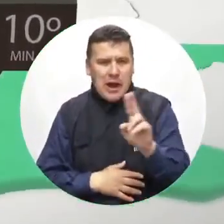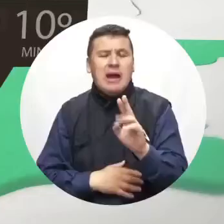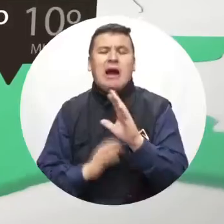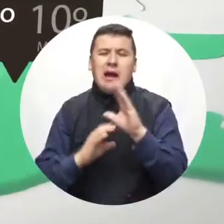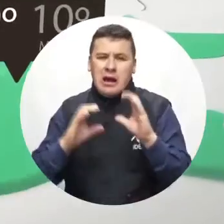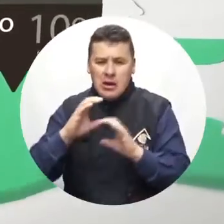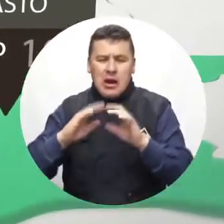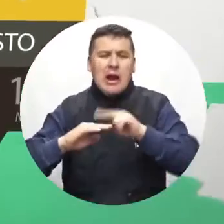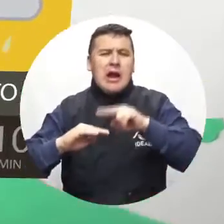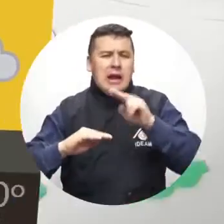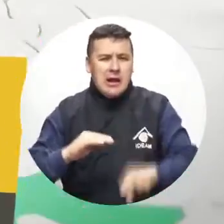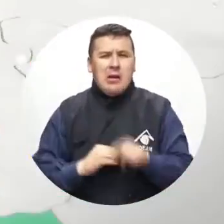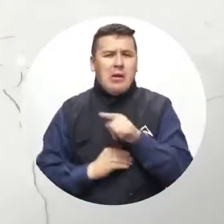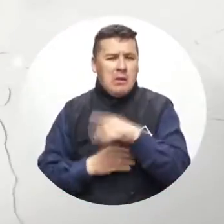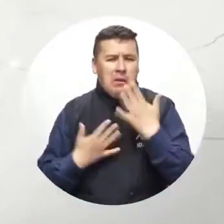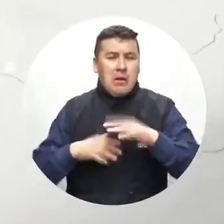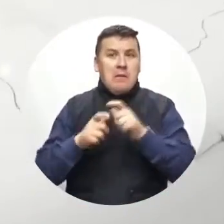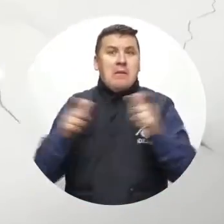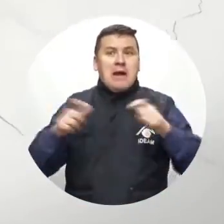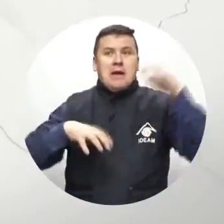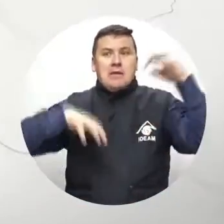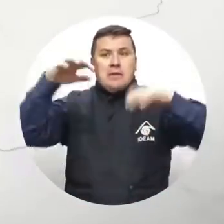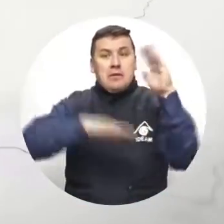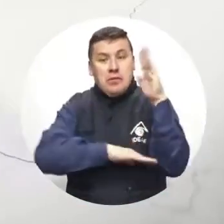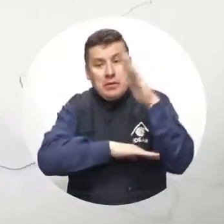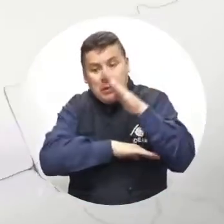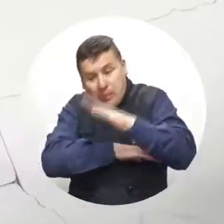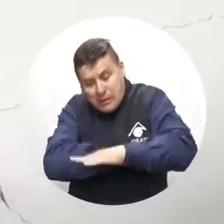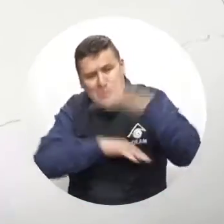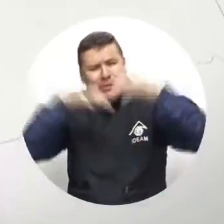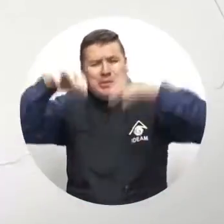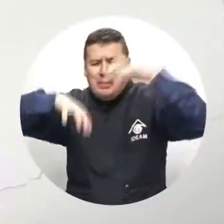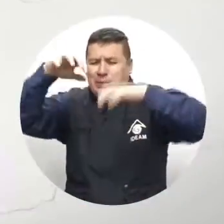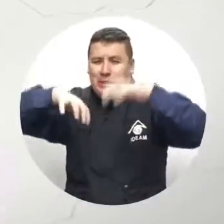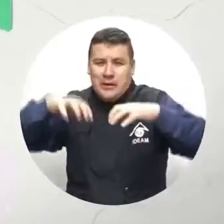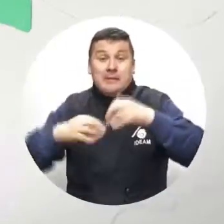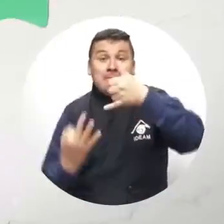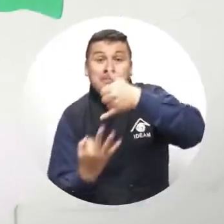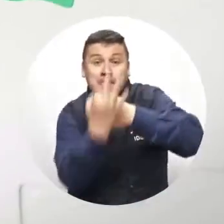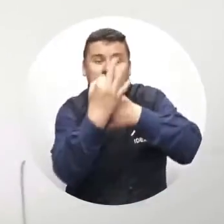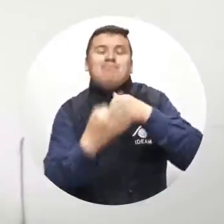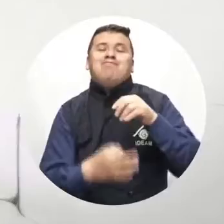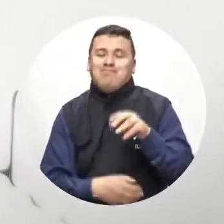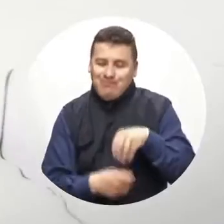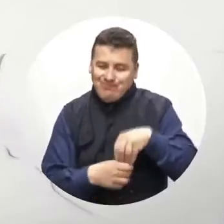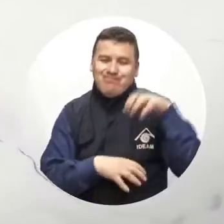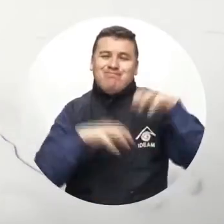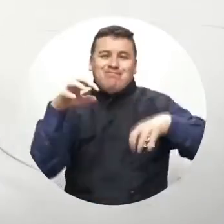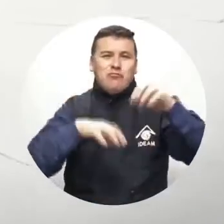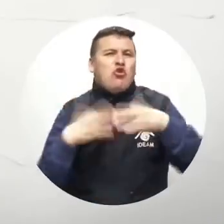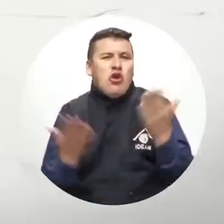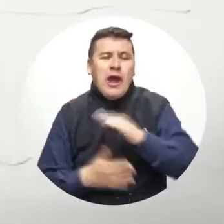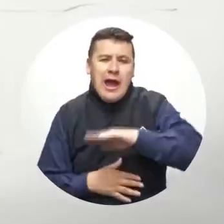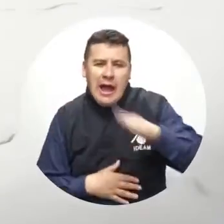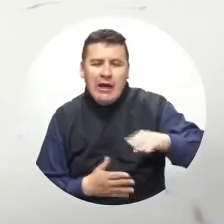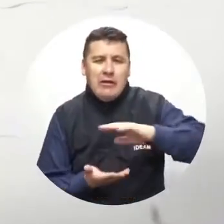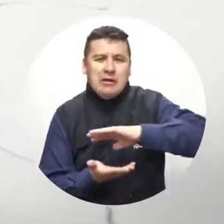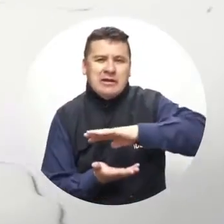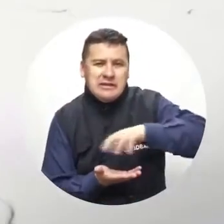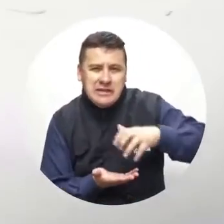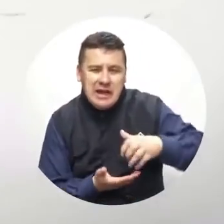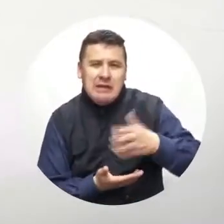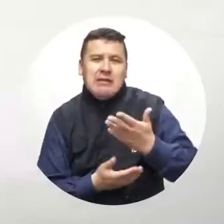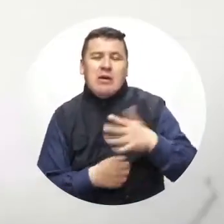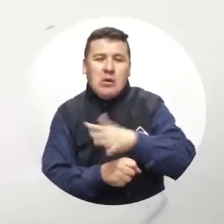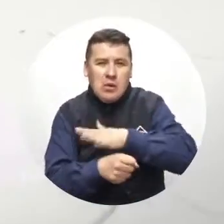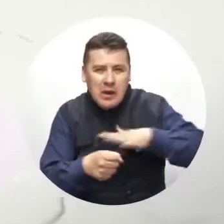Cauca y Nariño y se espera que vayan en aumento a lo largo de la tarde. La tarde andina estará lluviosa, sobre todo en Antioquia, los Santanderes,